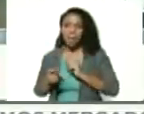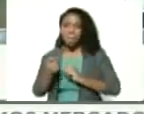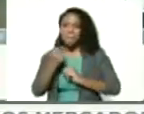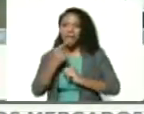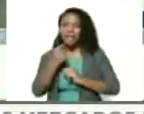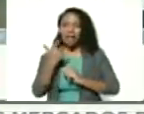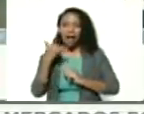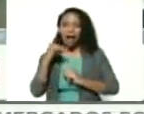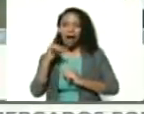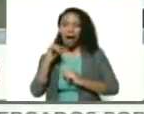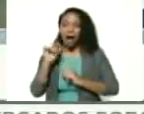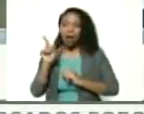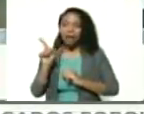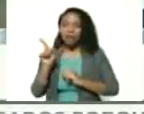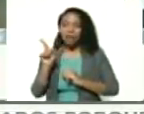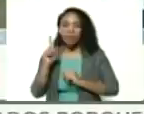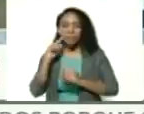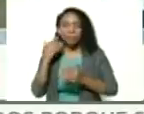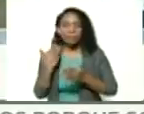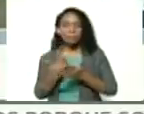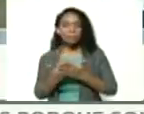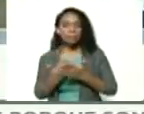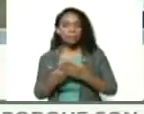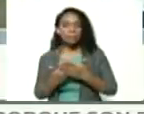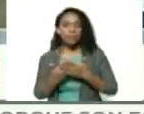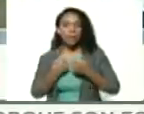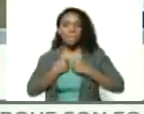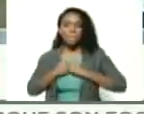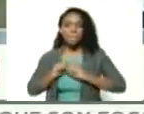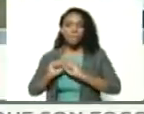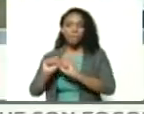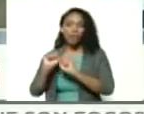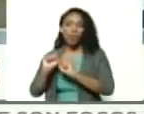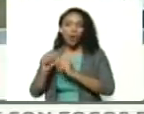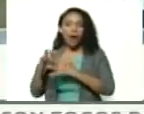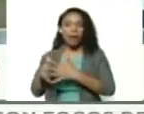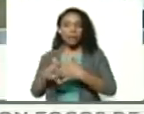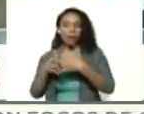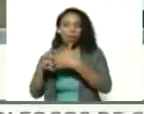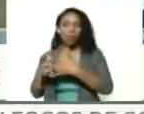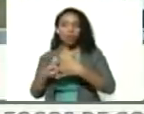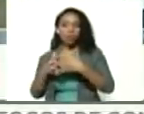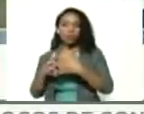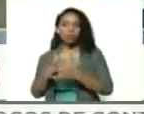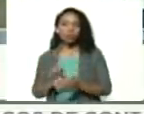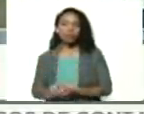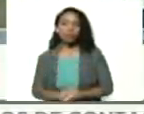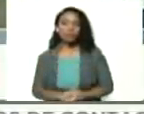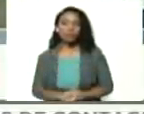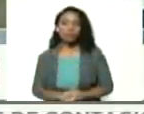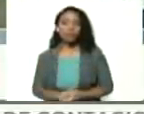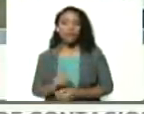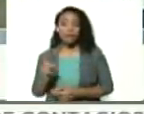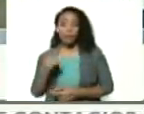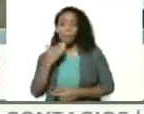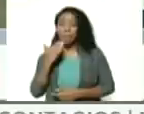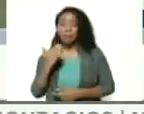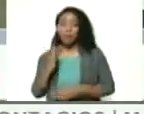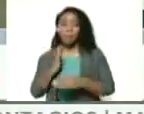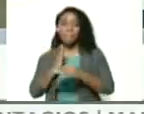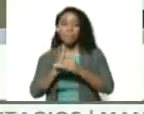están probando antiviral en los Estados Unidos, que permite